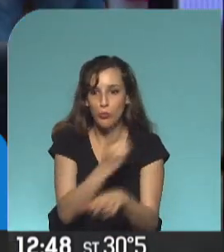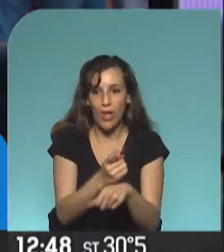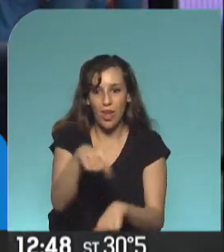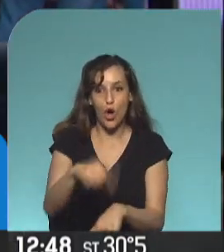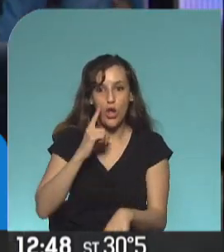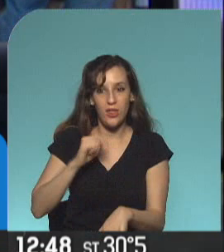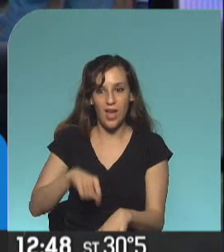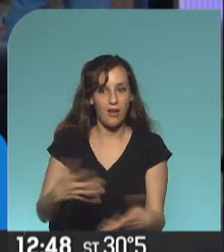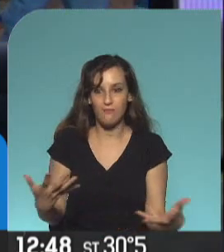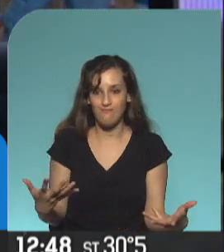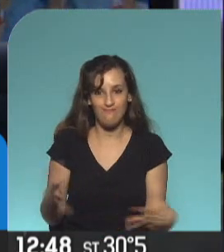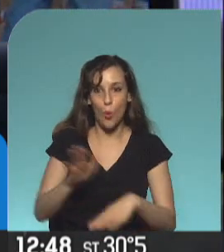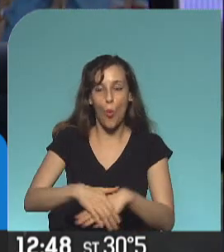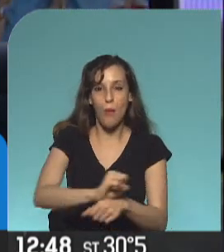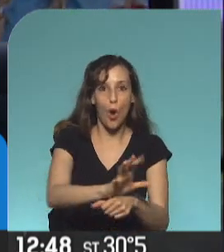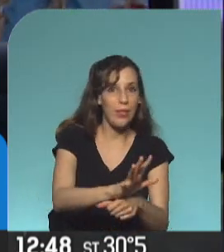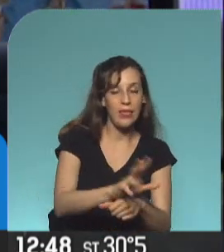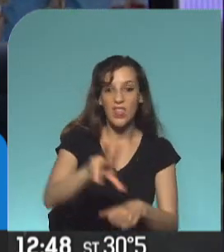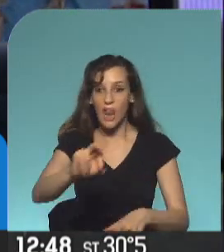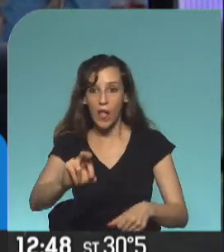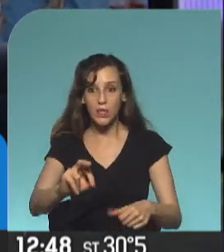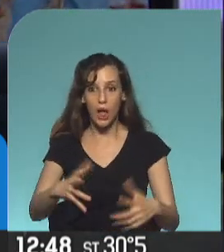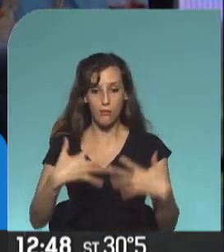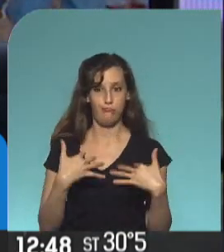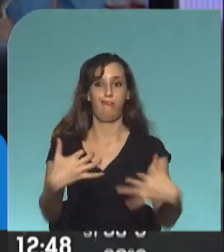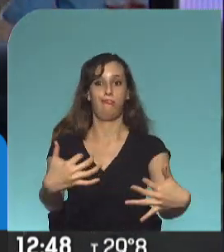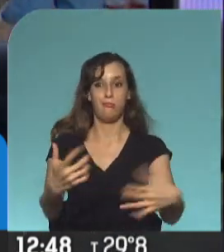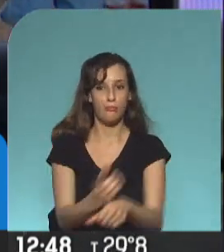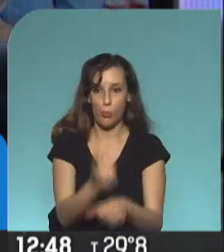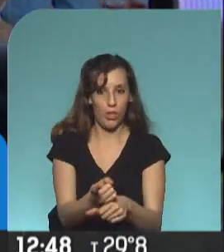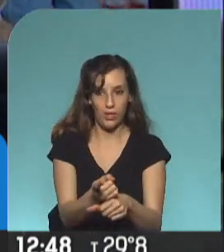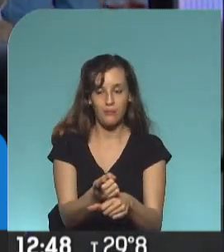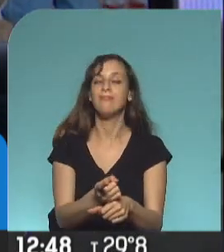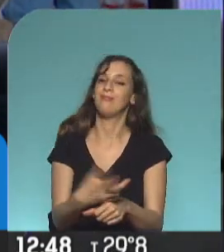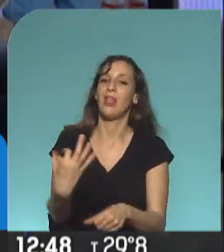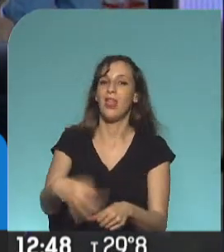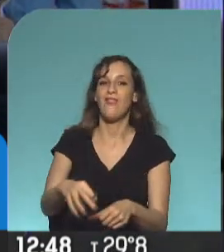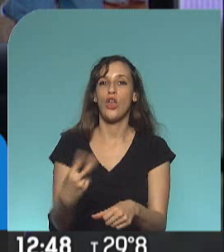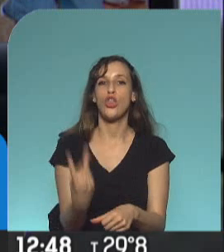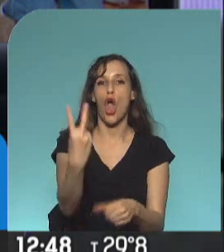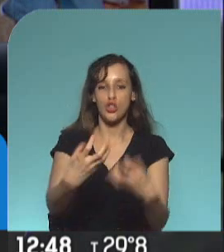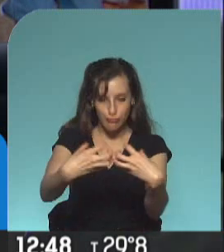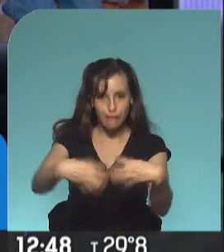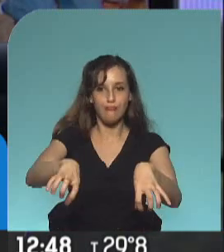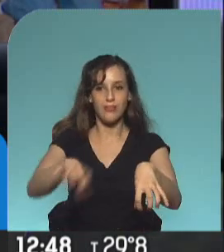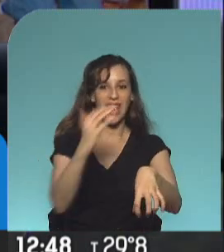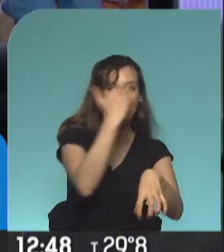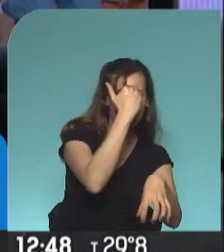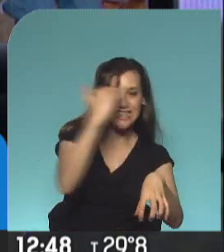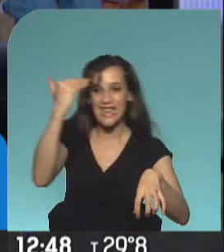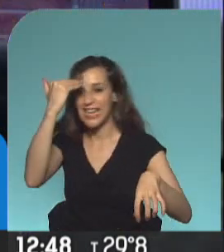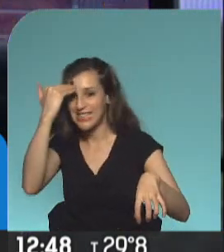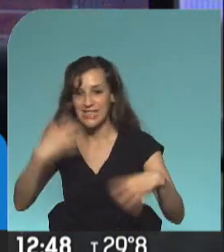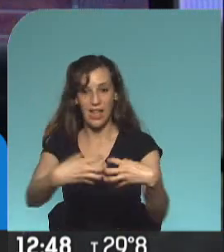la circulación del virus sea la que es. Así que al tener que desdoblar los grupos en dos, por